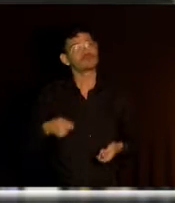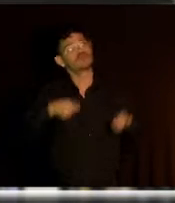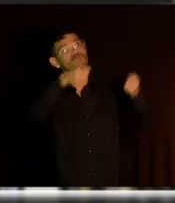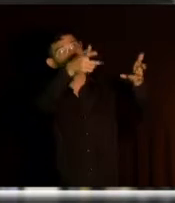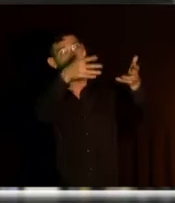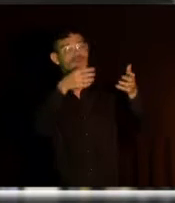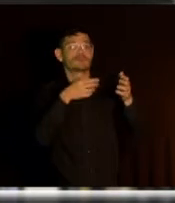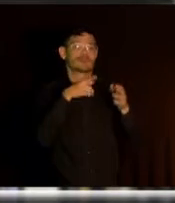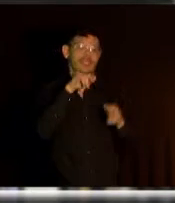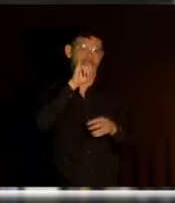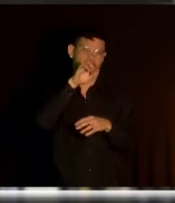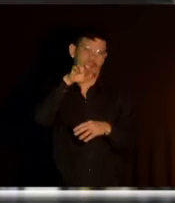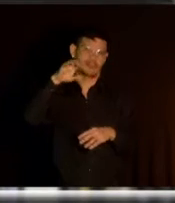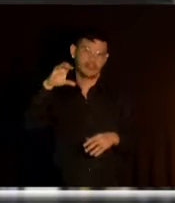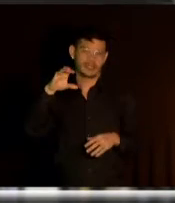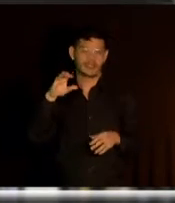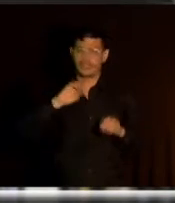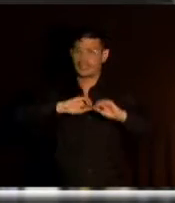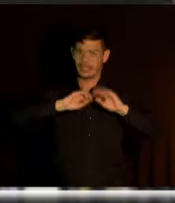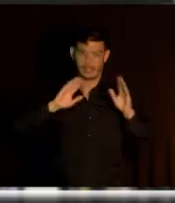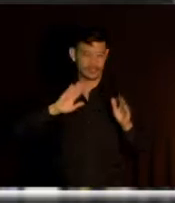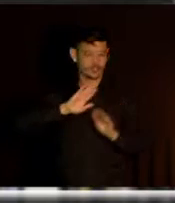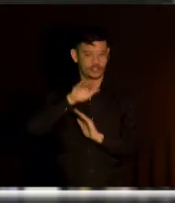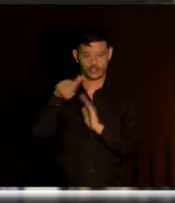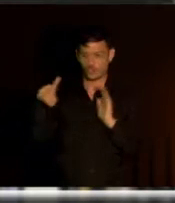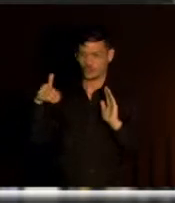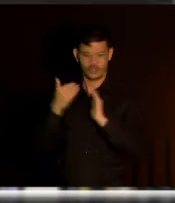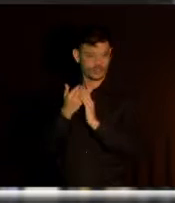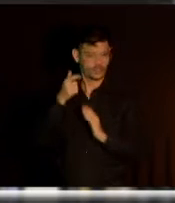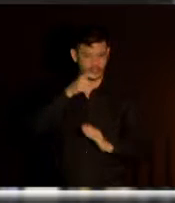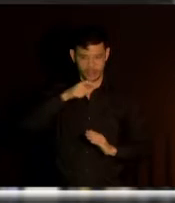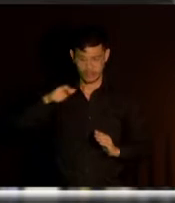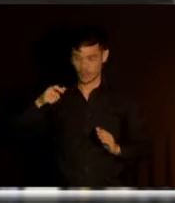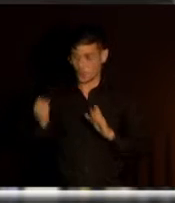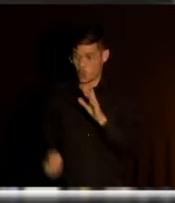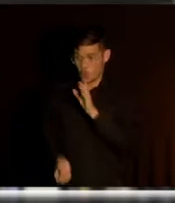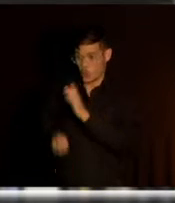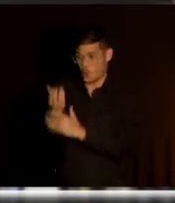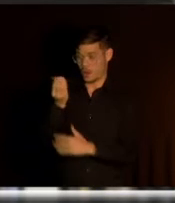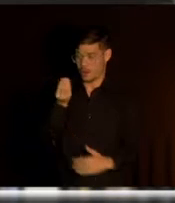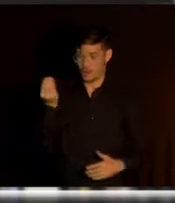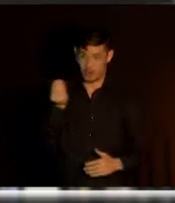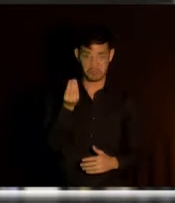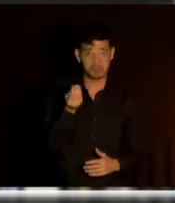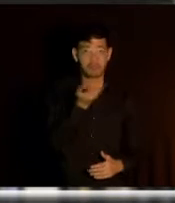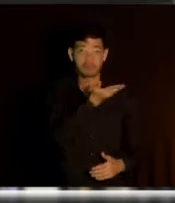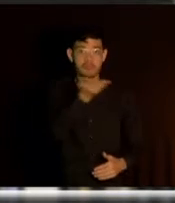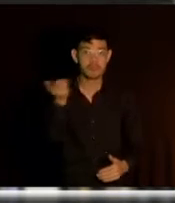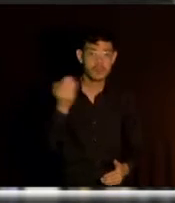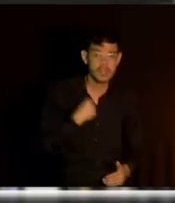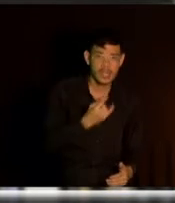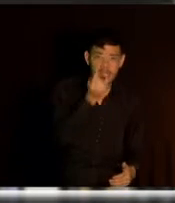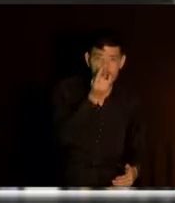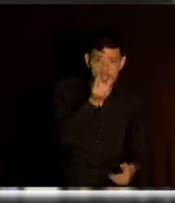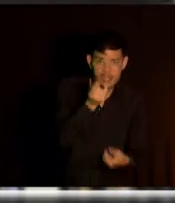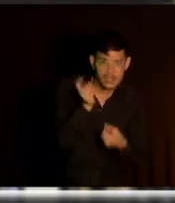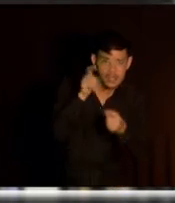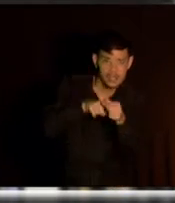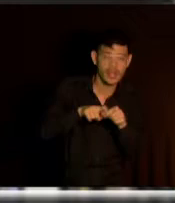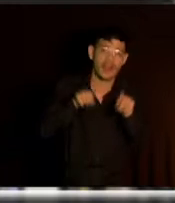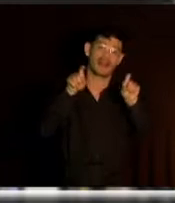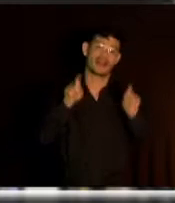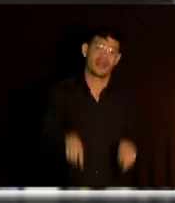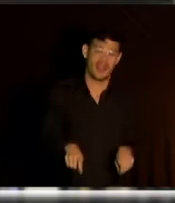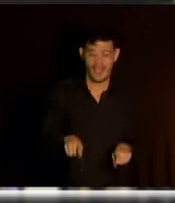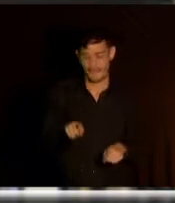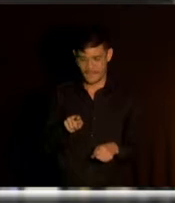Muy bien, absolutamente todos los nuevos miembros que estén interesados en ingresar deben adecuar sus sistema